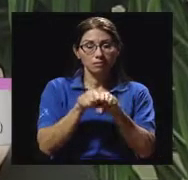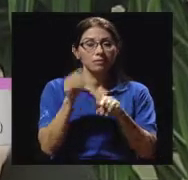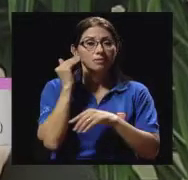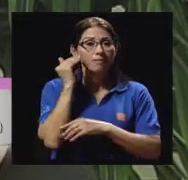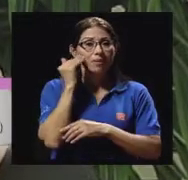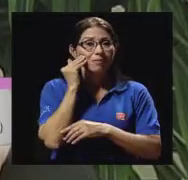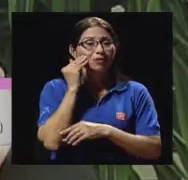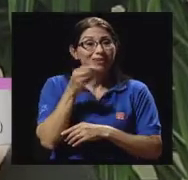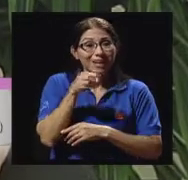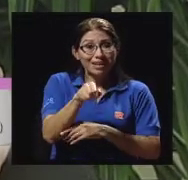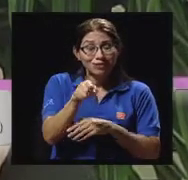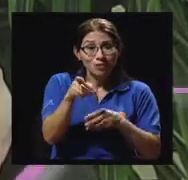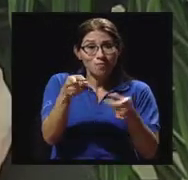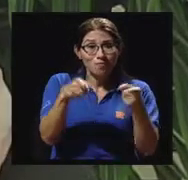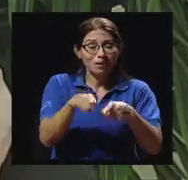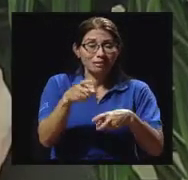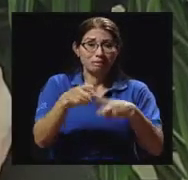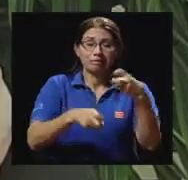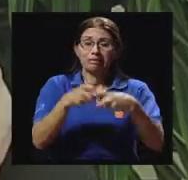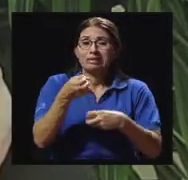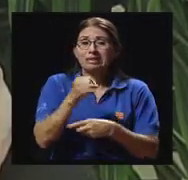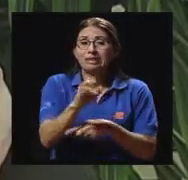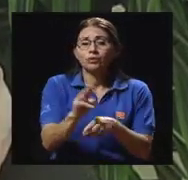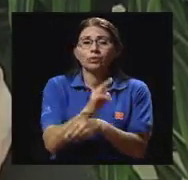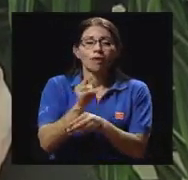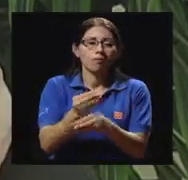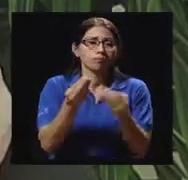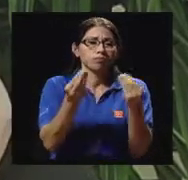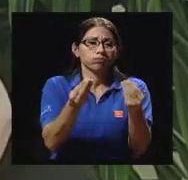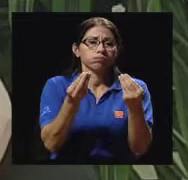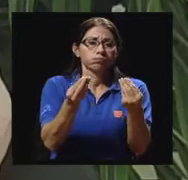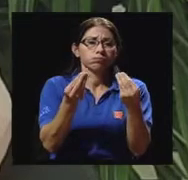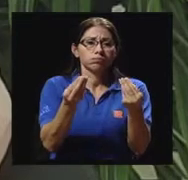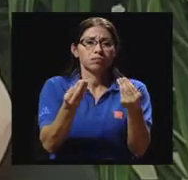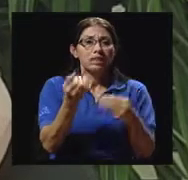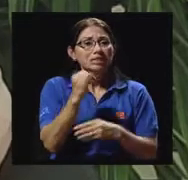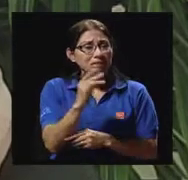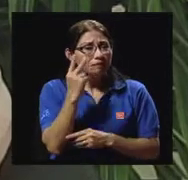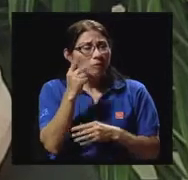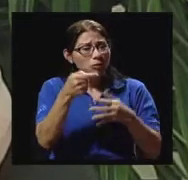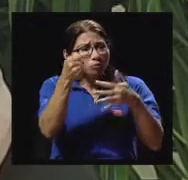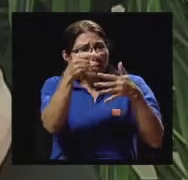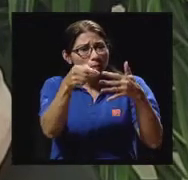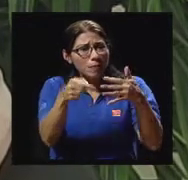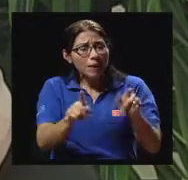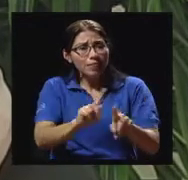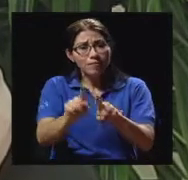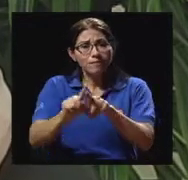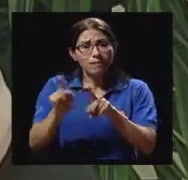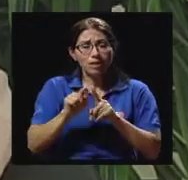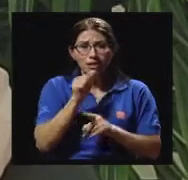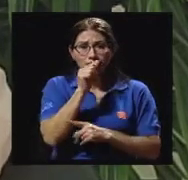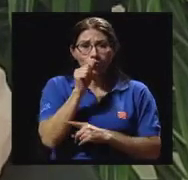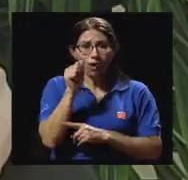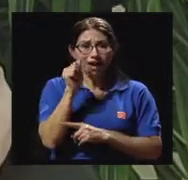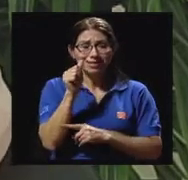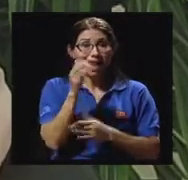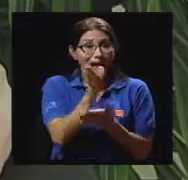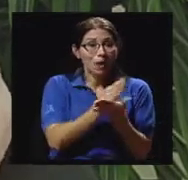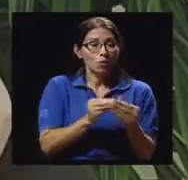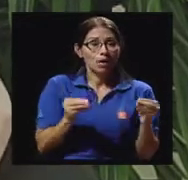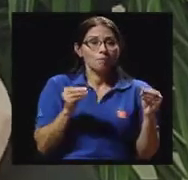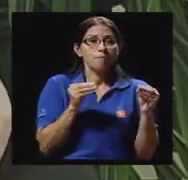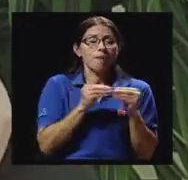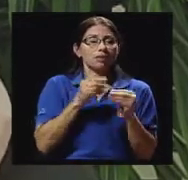consumo problemático de grandes cantidades. Si entramos con las diferentes drogas, hay drogas que son más rápidamente llevan